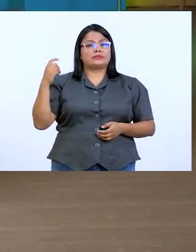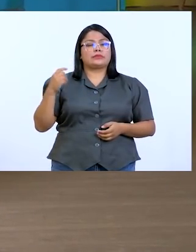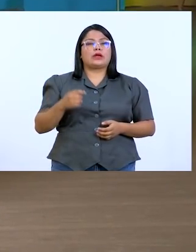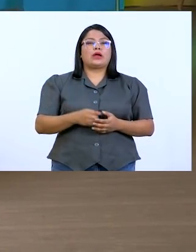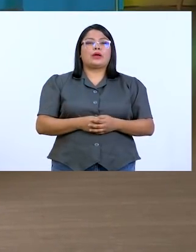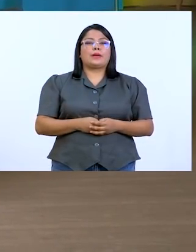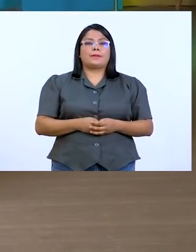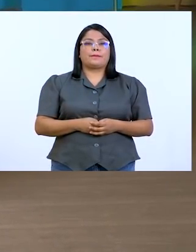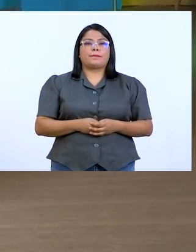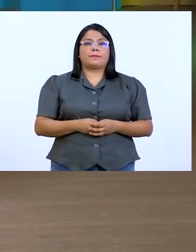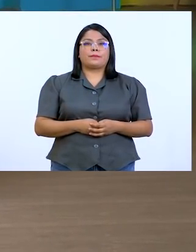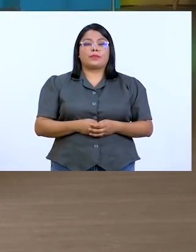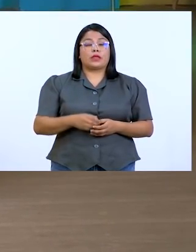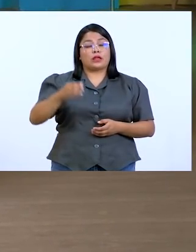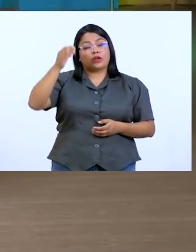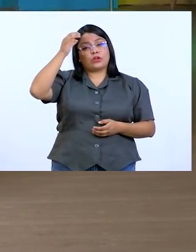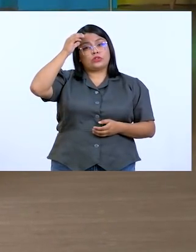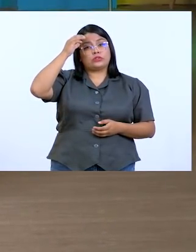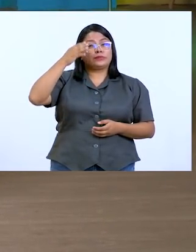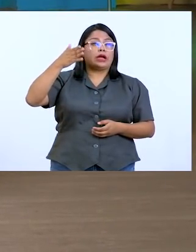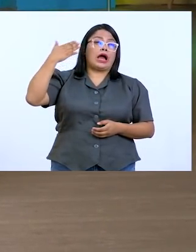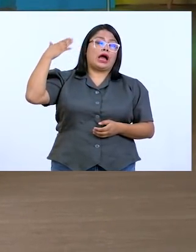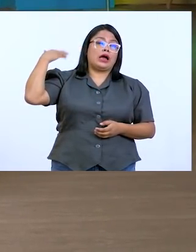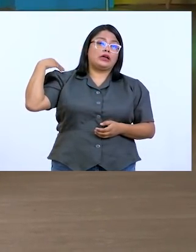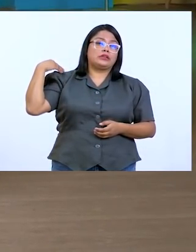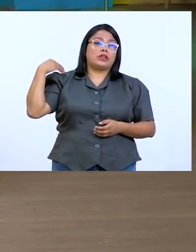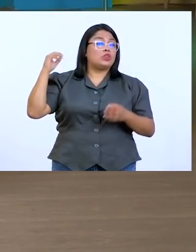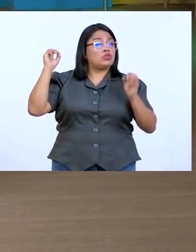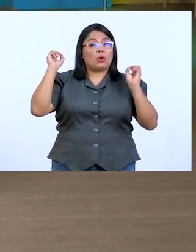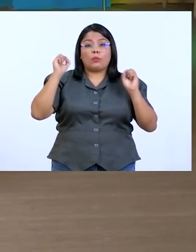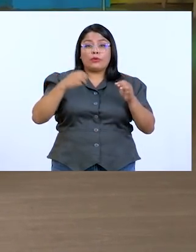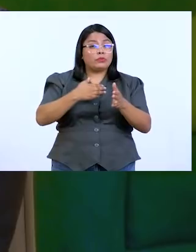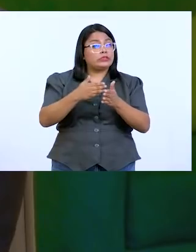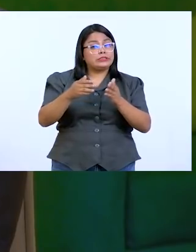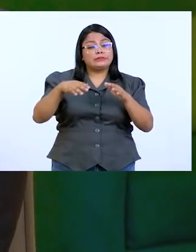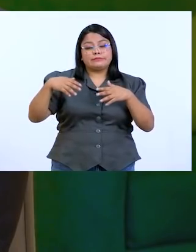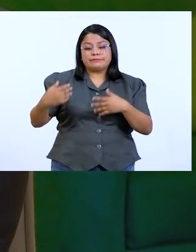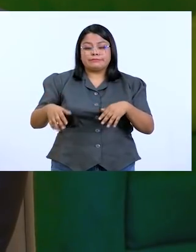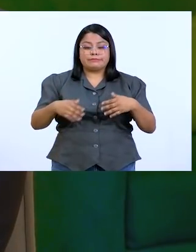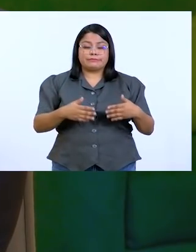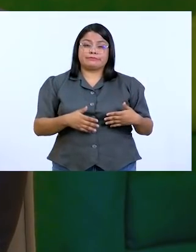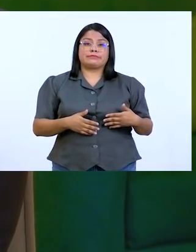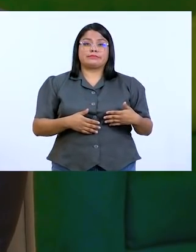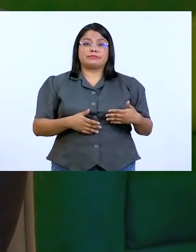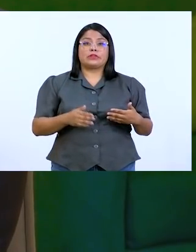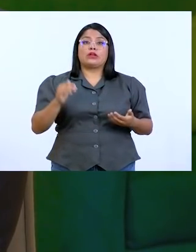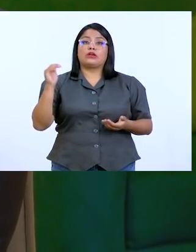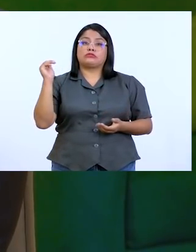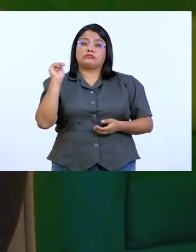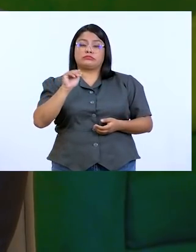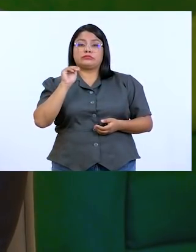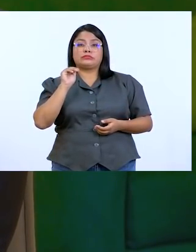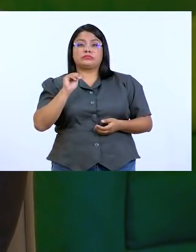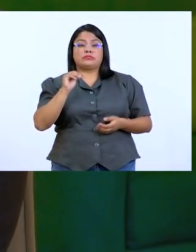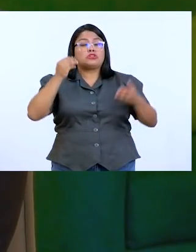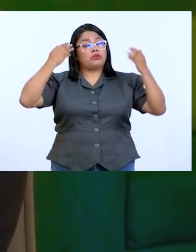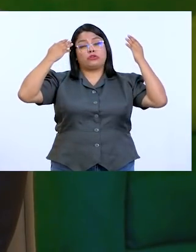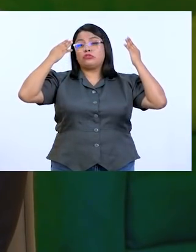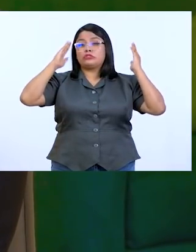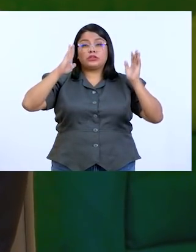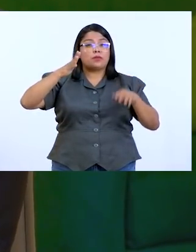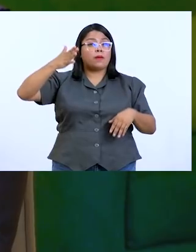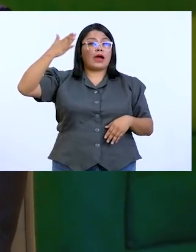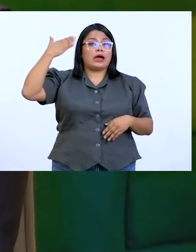recordamos el primero, ¿verdad? De ellos es los conocimientos previos. No podemos iniciar una actividad académica con nuestros estudiantes